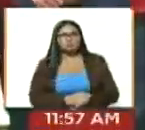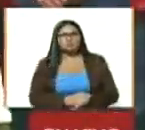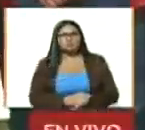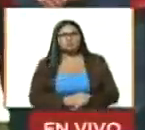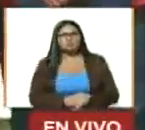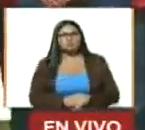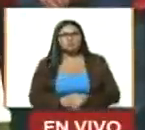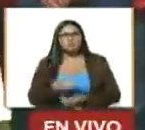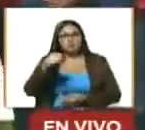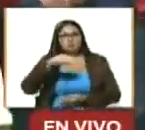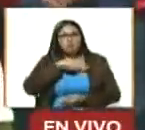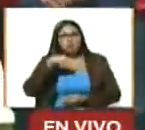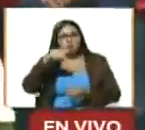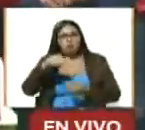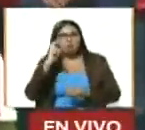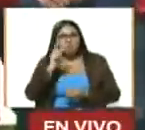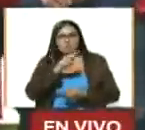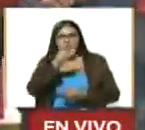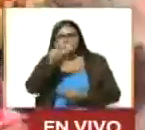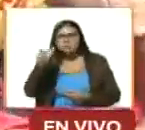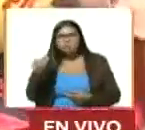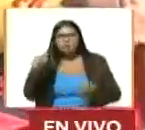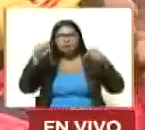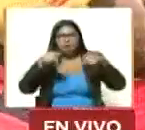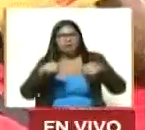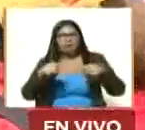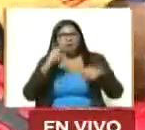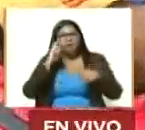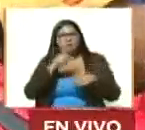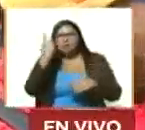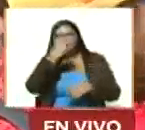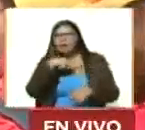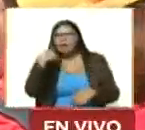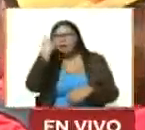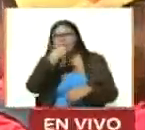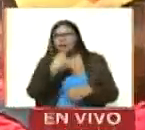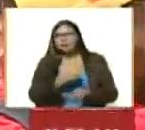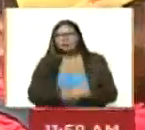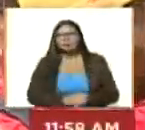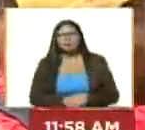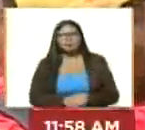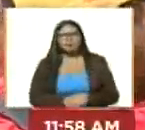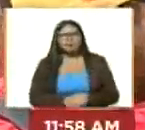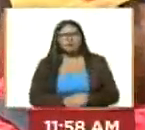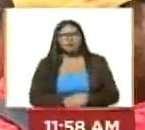Y uno hoy ve a esta gente aquí, los ve ustedes, y yo veo las caras, ¿ves?